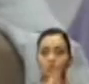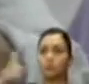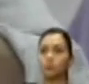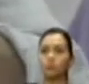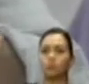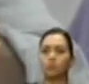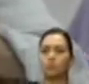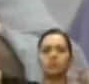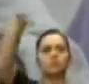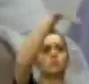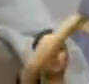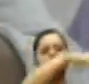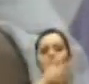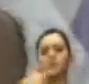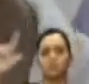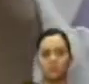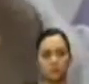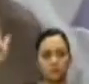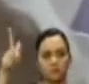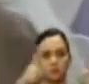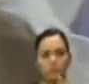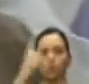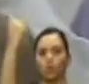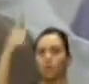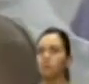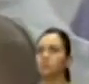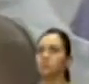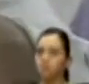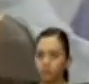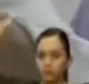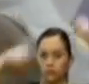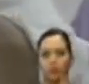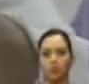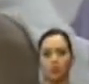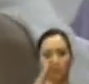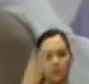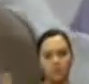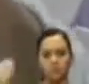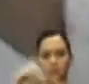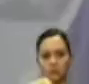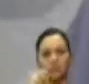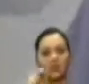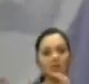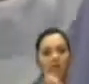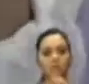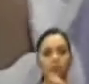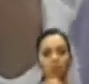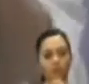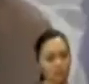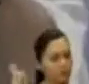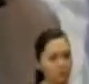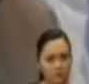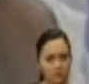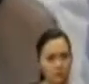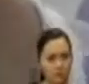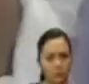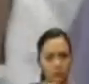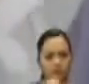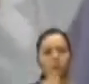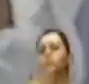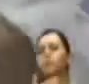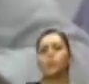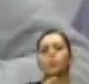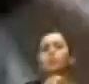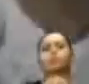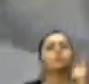pasa por mayor tamaño de escuela. Entonces, lo que hay que hacer es implementar adecuadamente el transporte. Pero, presidente, en la escuela Zumbagua solo hay